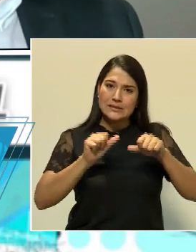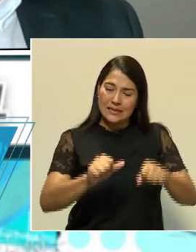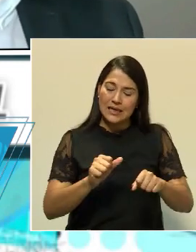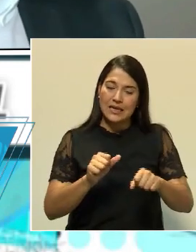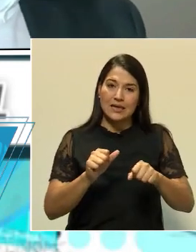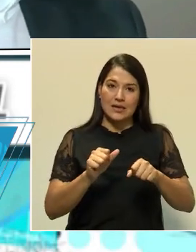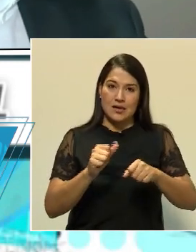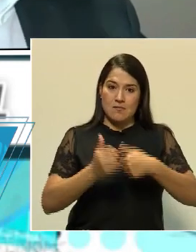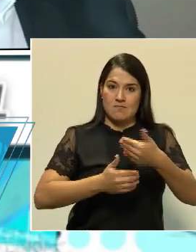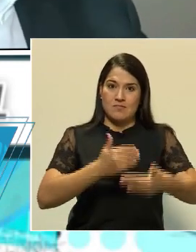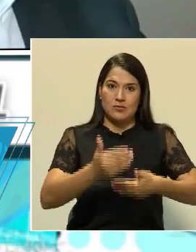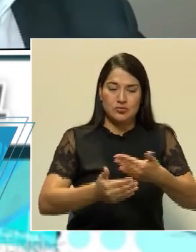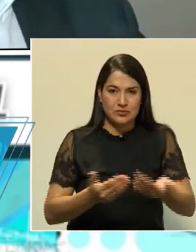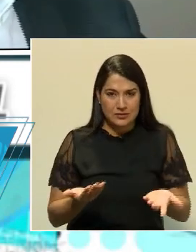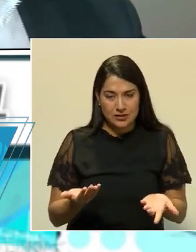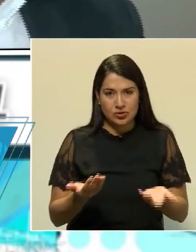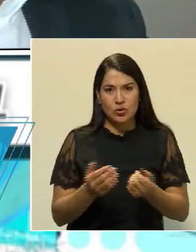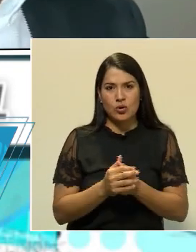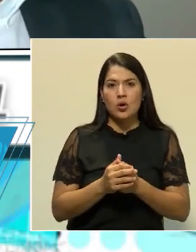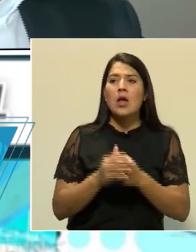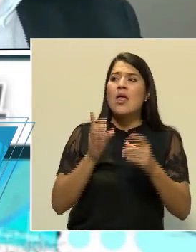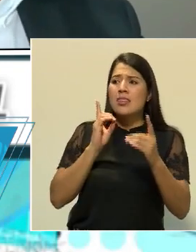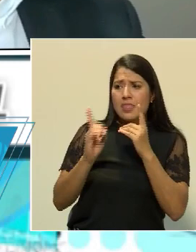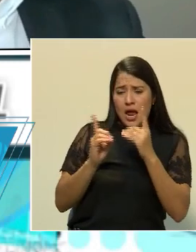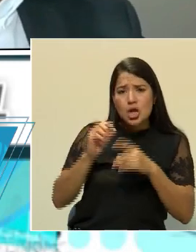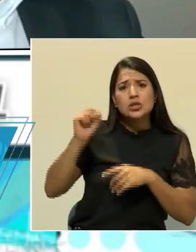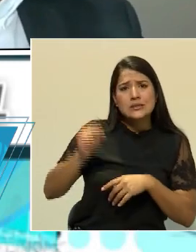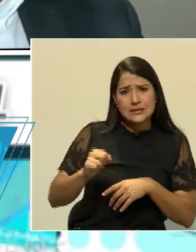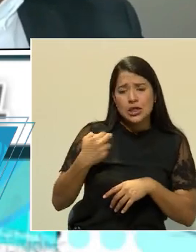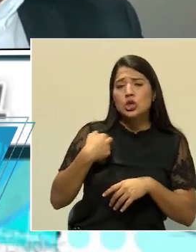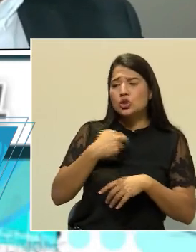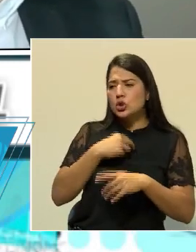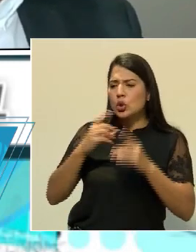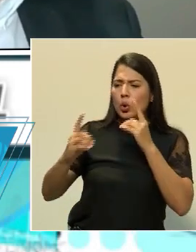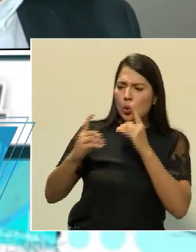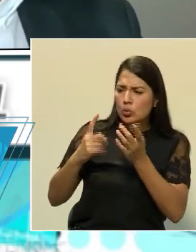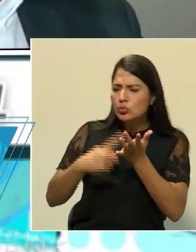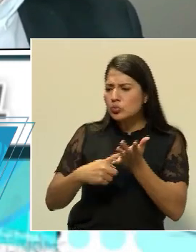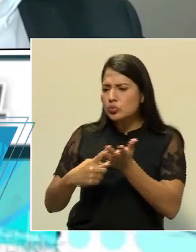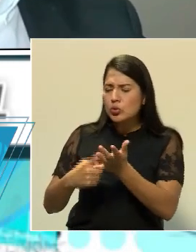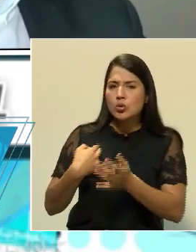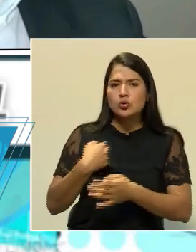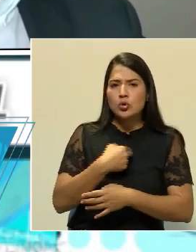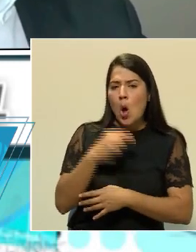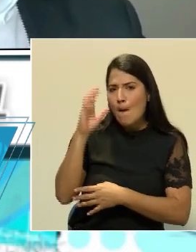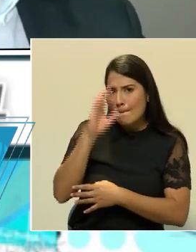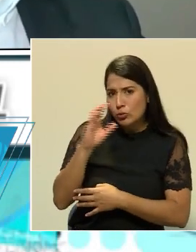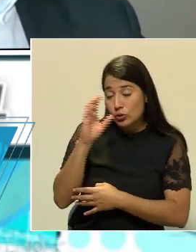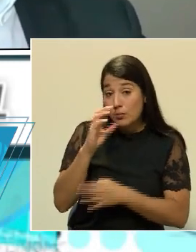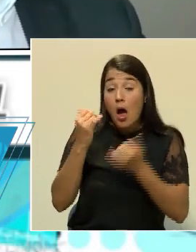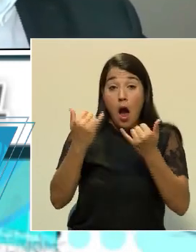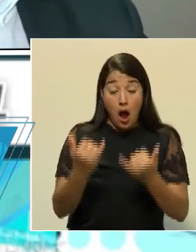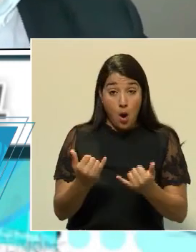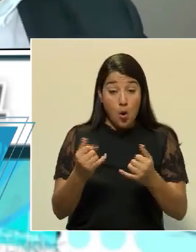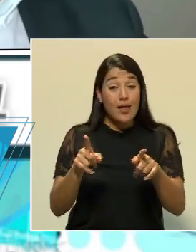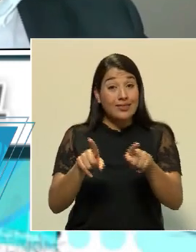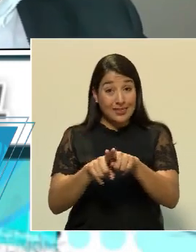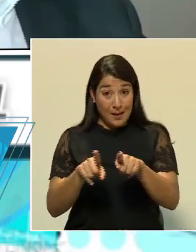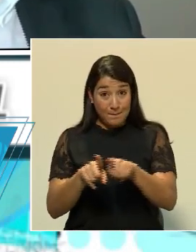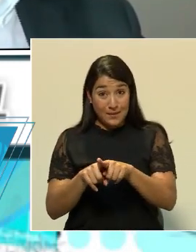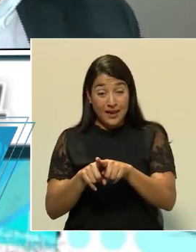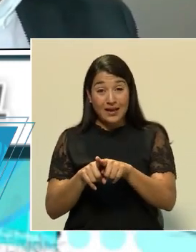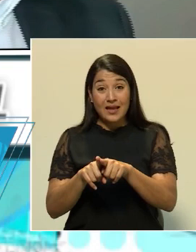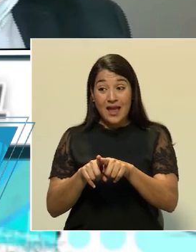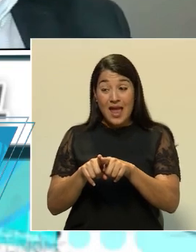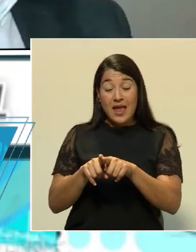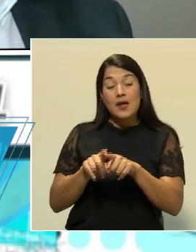seguir funcionando. Las conversaciones, sí, estamos en conversaciones, estamos buscando. Ahora, la otra parte en el tema